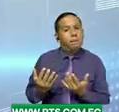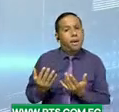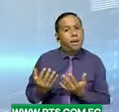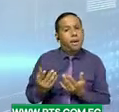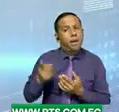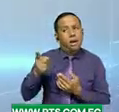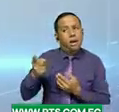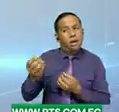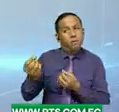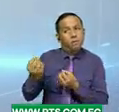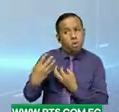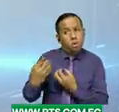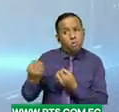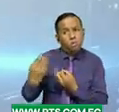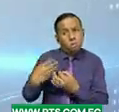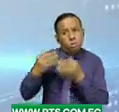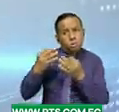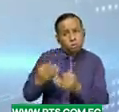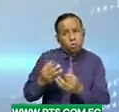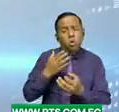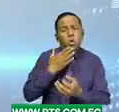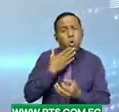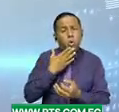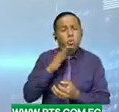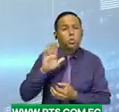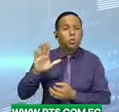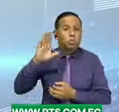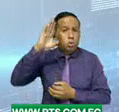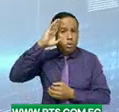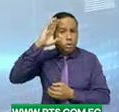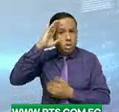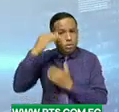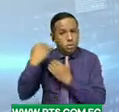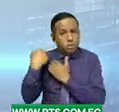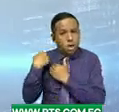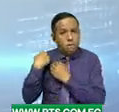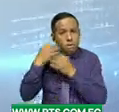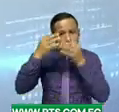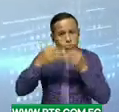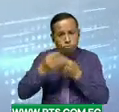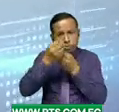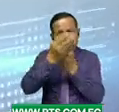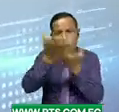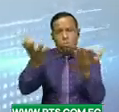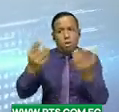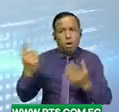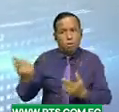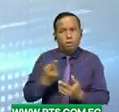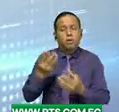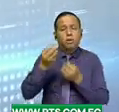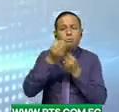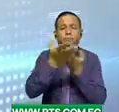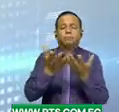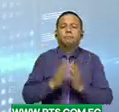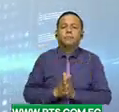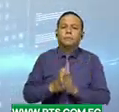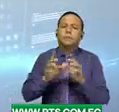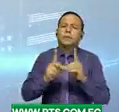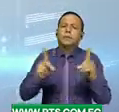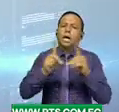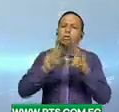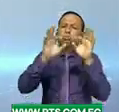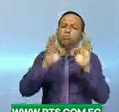se difunda información oficial por parte de la institución del orden para nosotros también poder brindarles con datos exactos lo